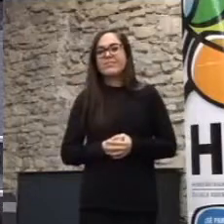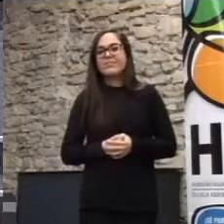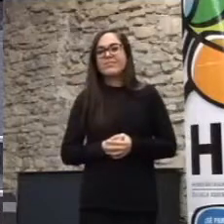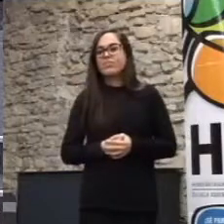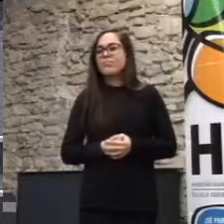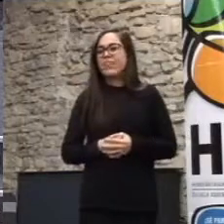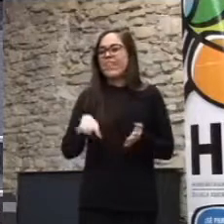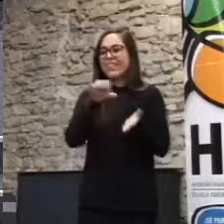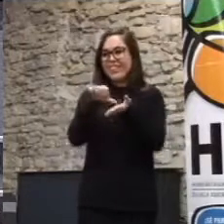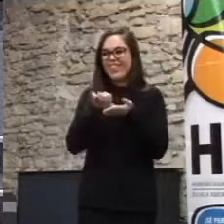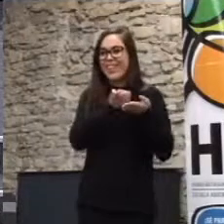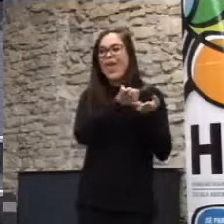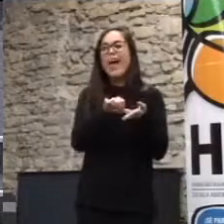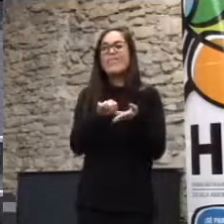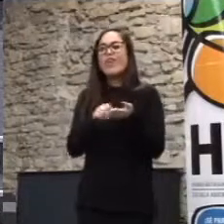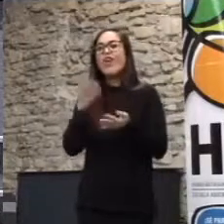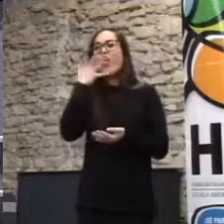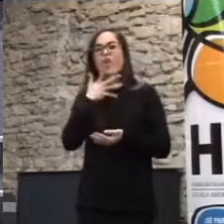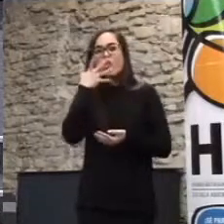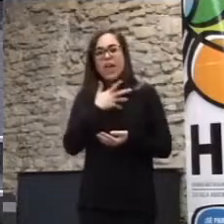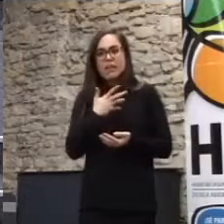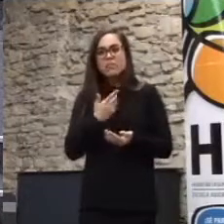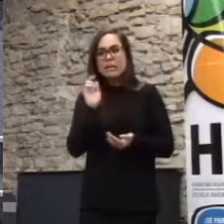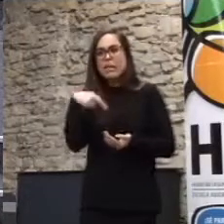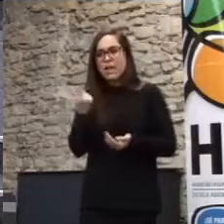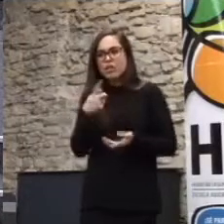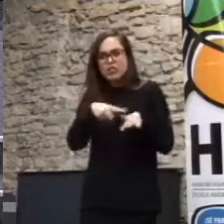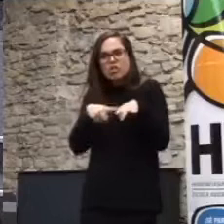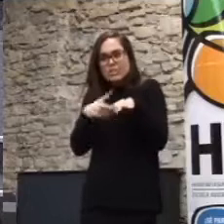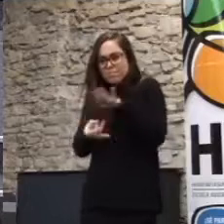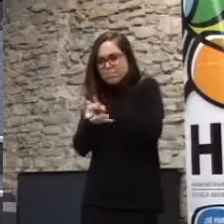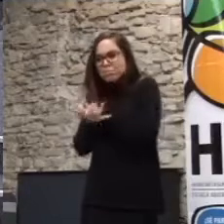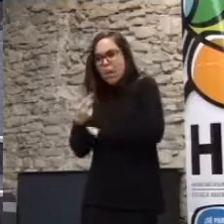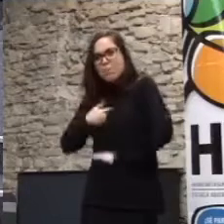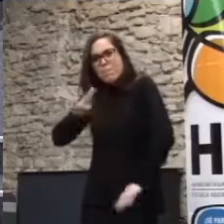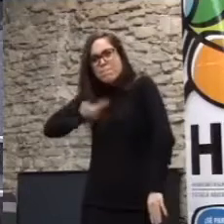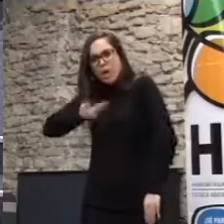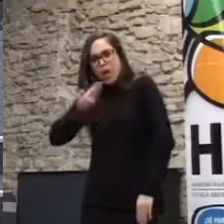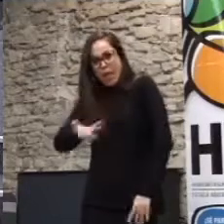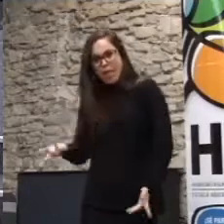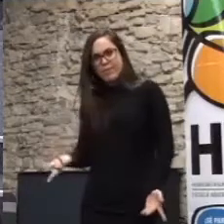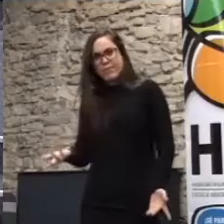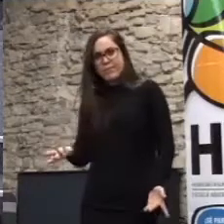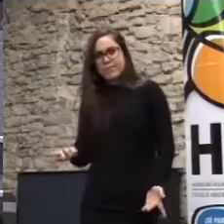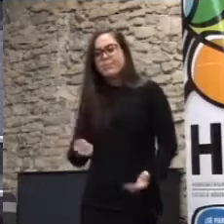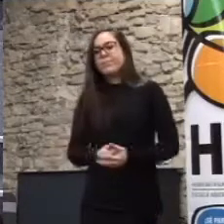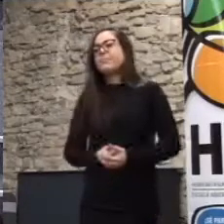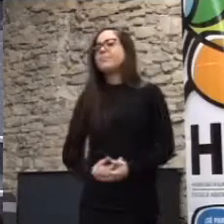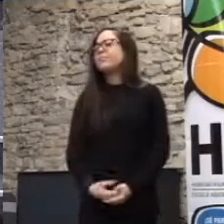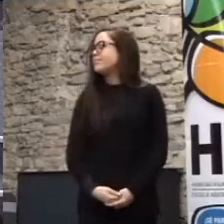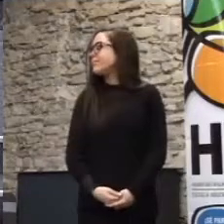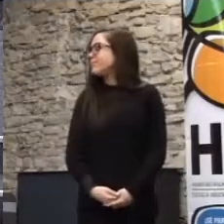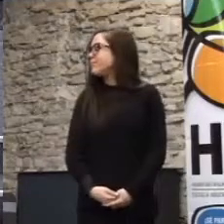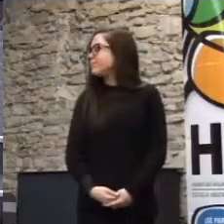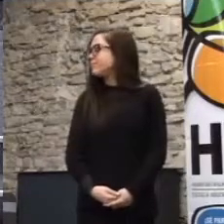conocer la ciudad y que te importe, no solo que te la conozcas, sino que te importe lo que ocurra. Y creo que eso en otras capitales no pasa. O sea, ¿creéis de